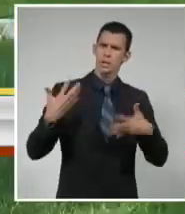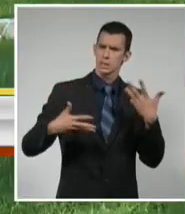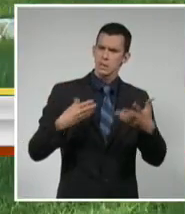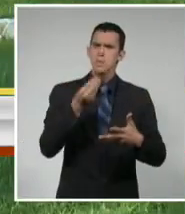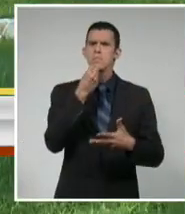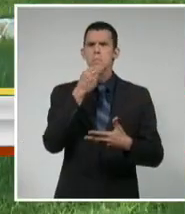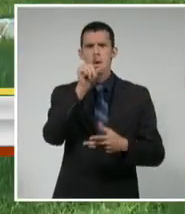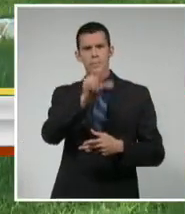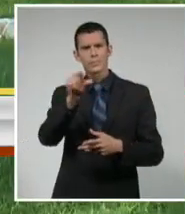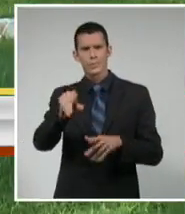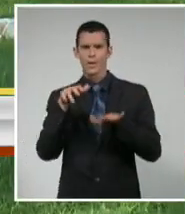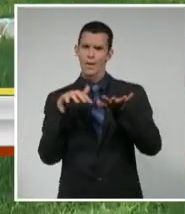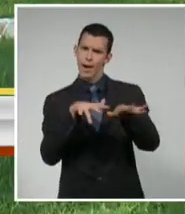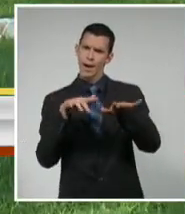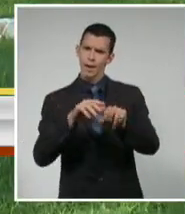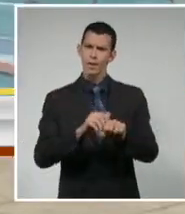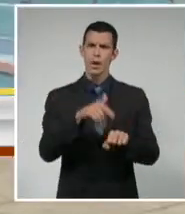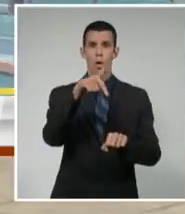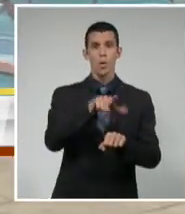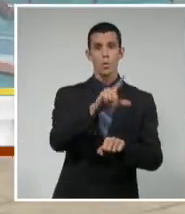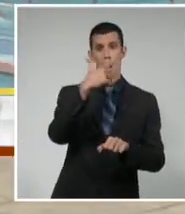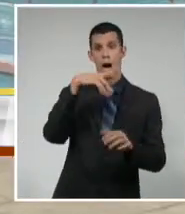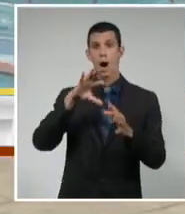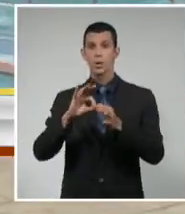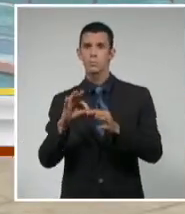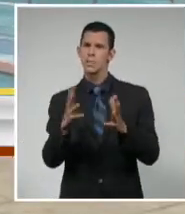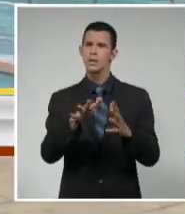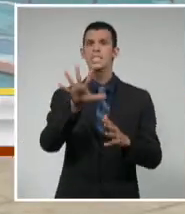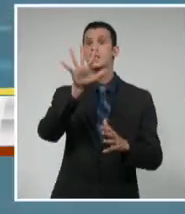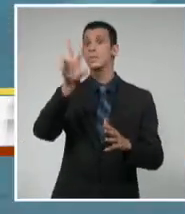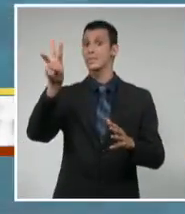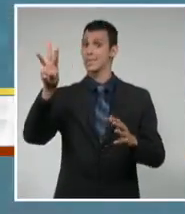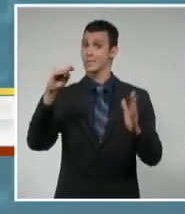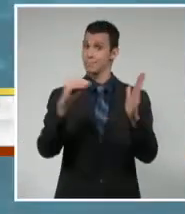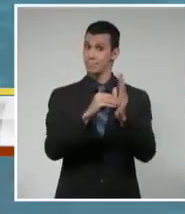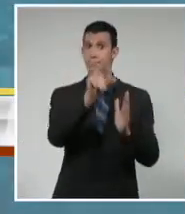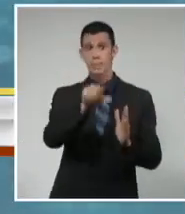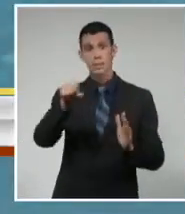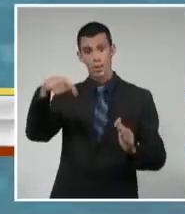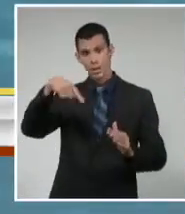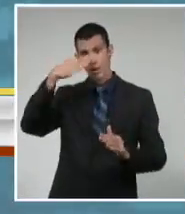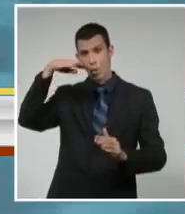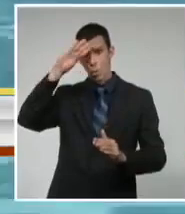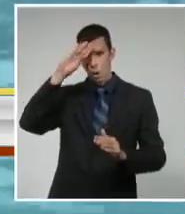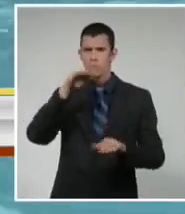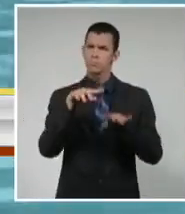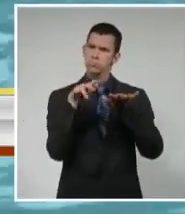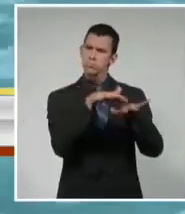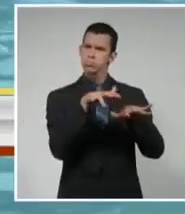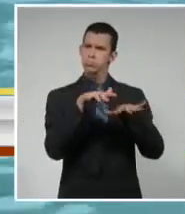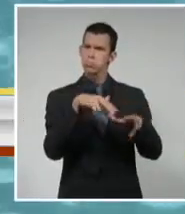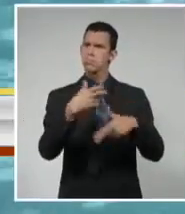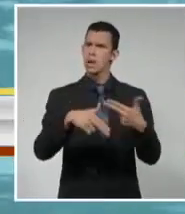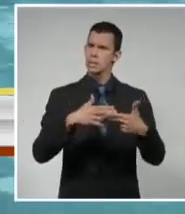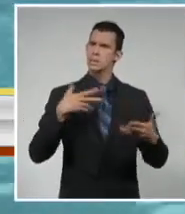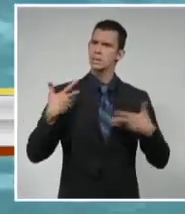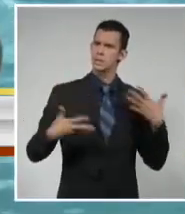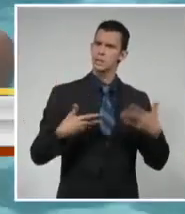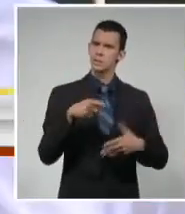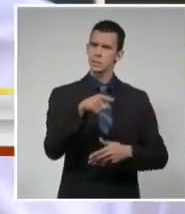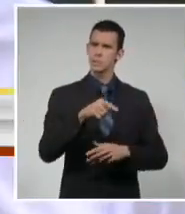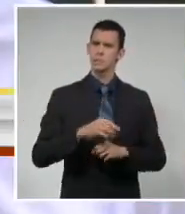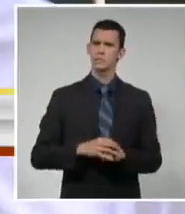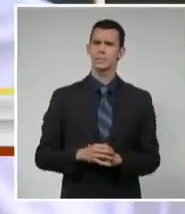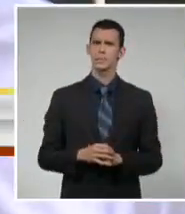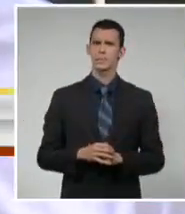En los meses de julio y agosto, más de 53.000 turistas nacionales se alojaron en los centros de ese sector en el territorio. Hemos